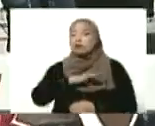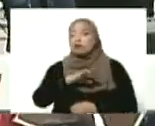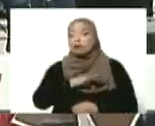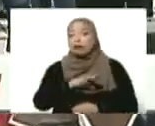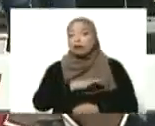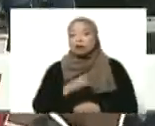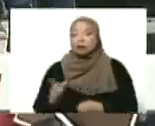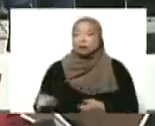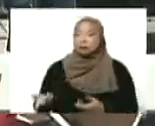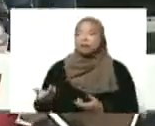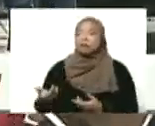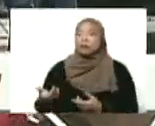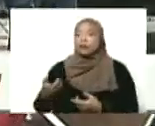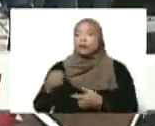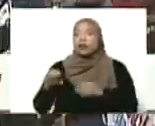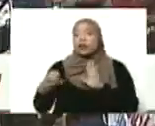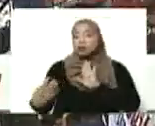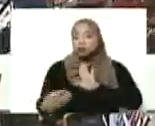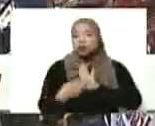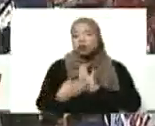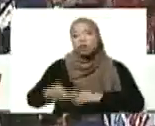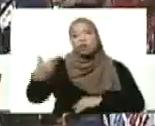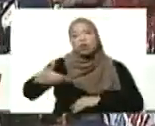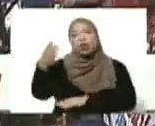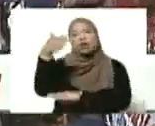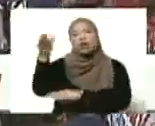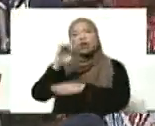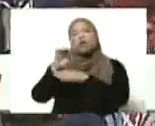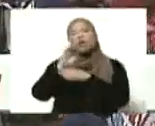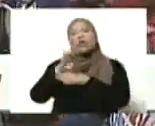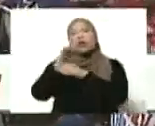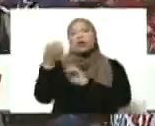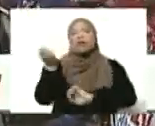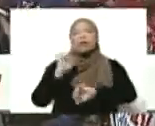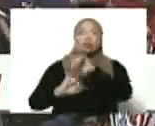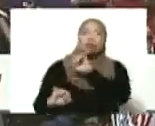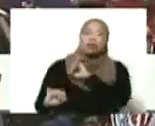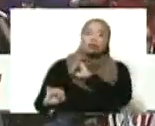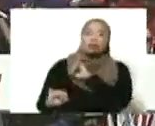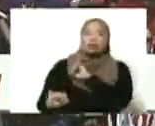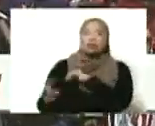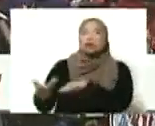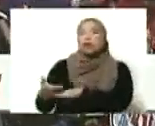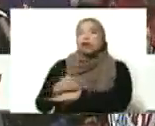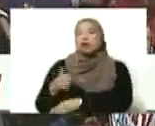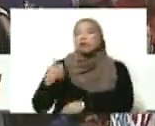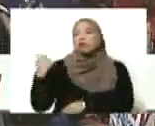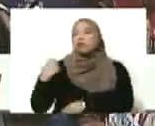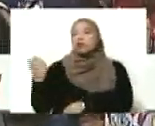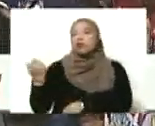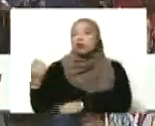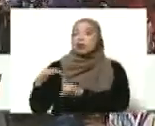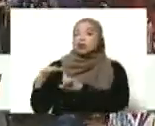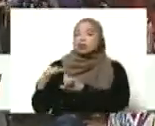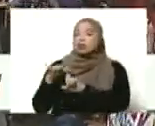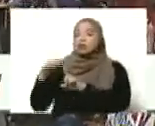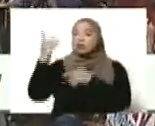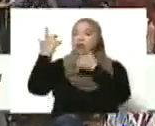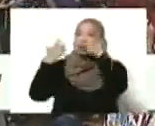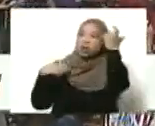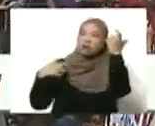Nos pertenece y hay que cuidarla y hay que defenderla ante cualquier situación. Es